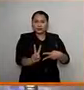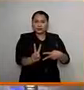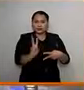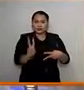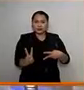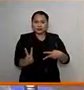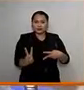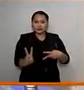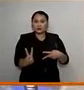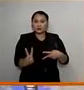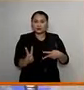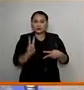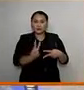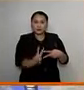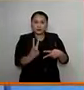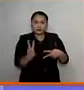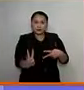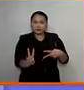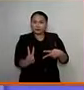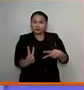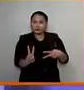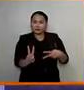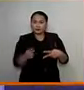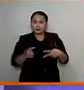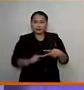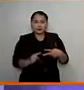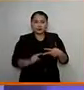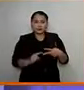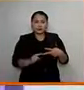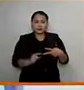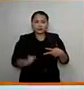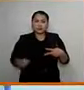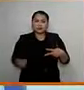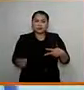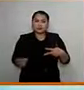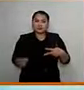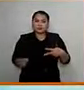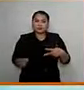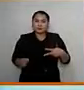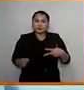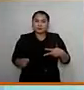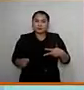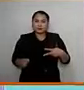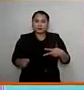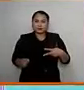2. Primer número premiado, 22. Segundo número ganador, primer dígito,